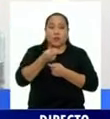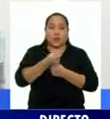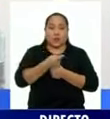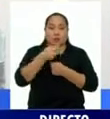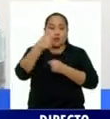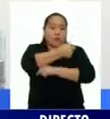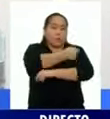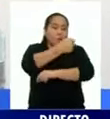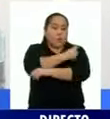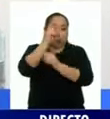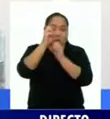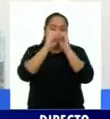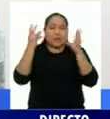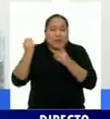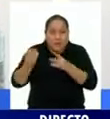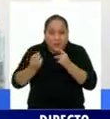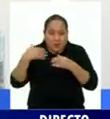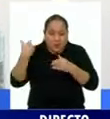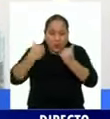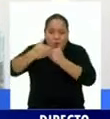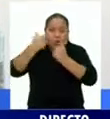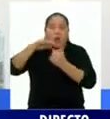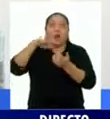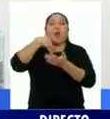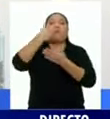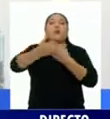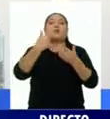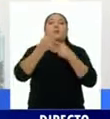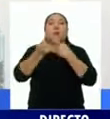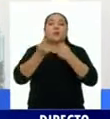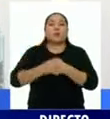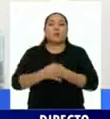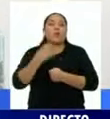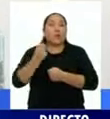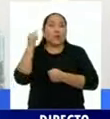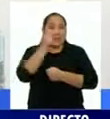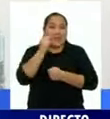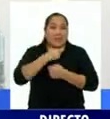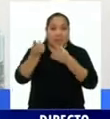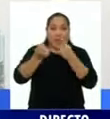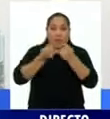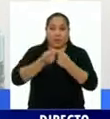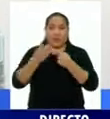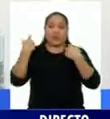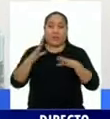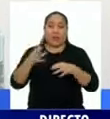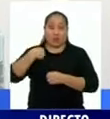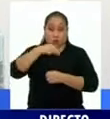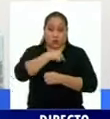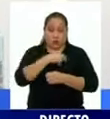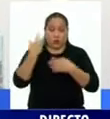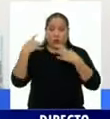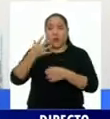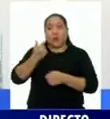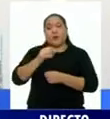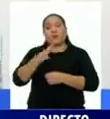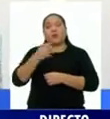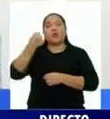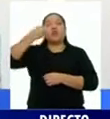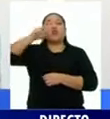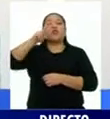debe acelerarse durante la siguiente administración, porque si esta administración ha tenido como 12 millones